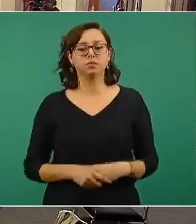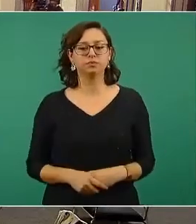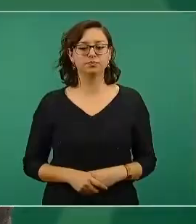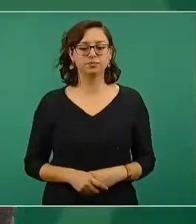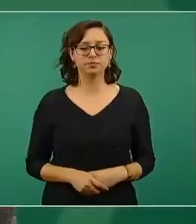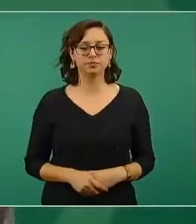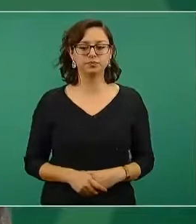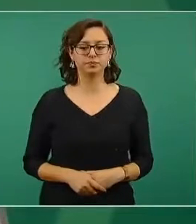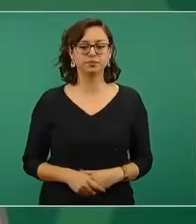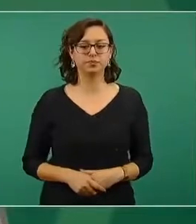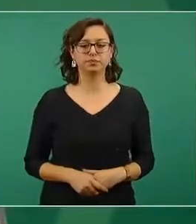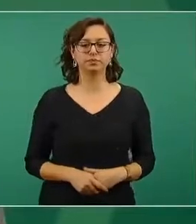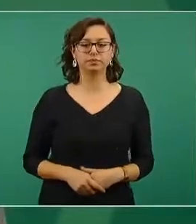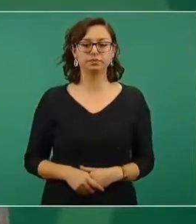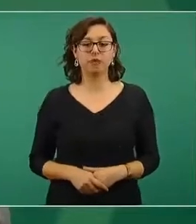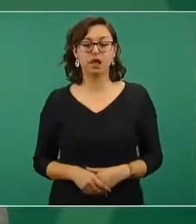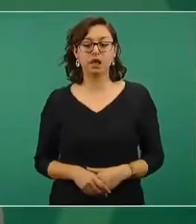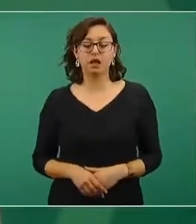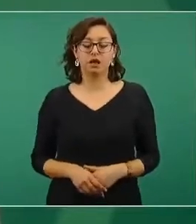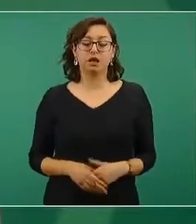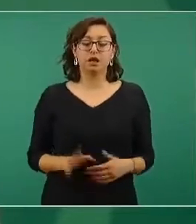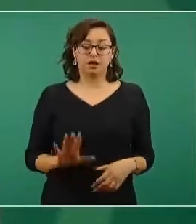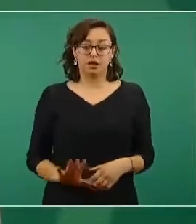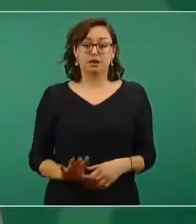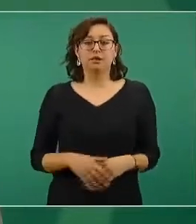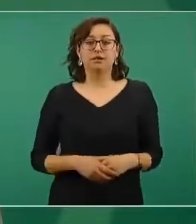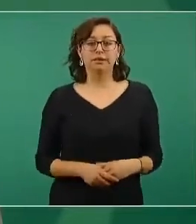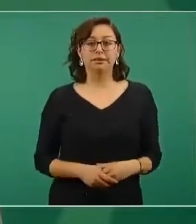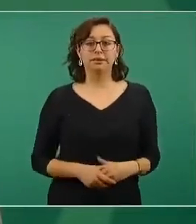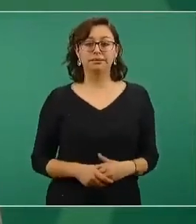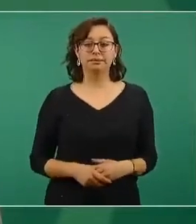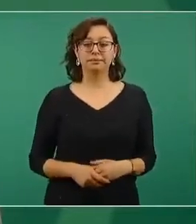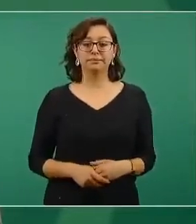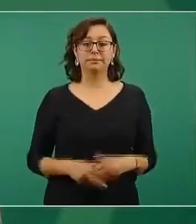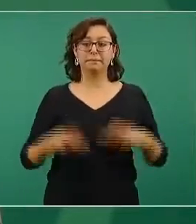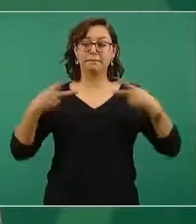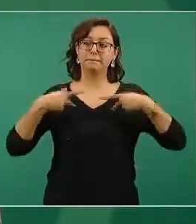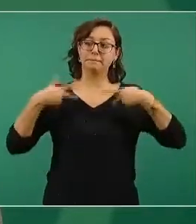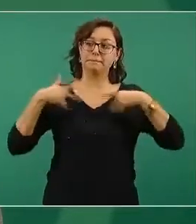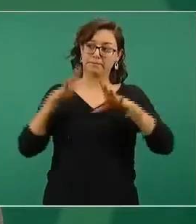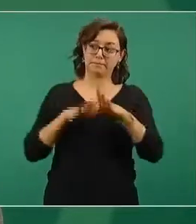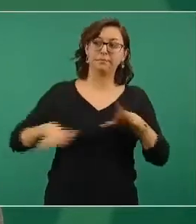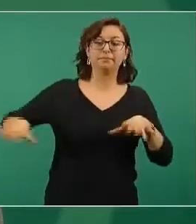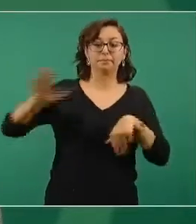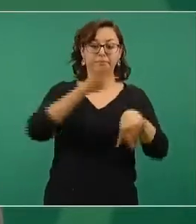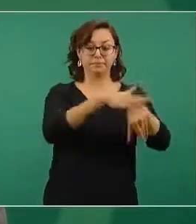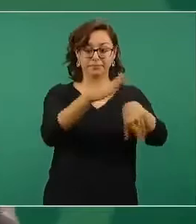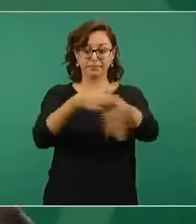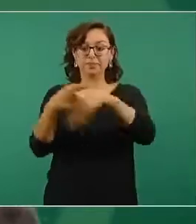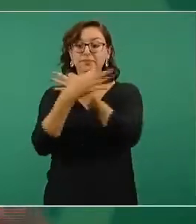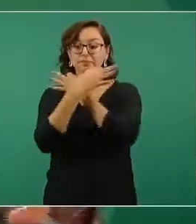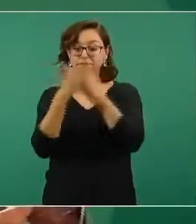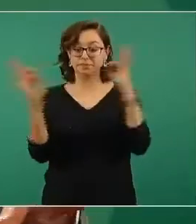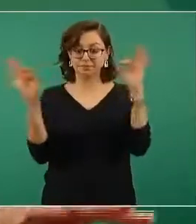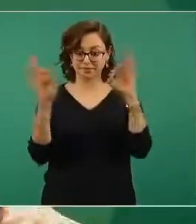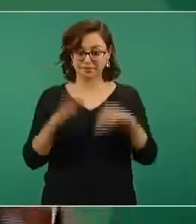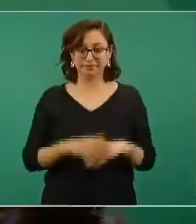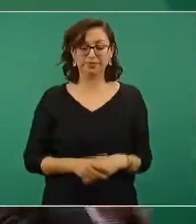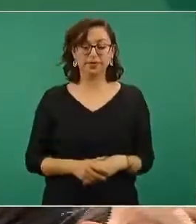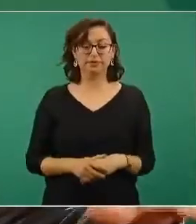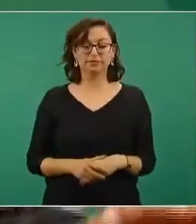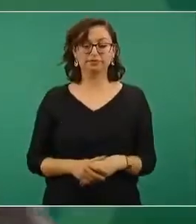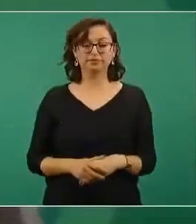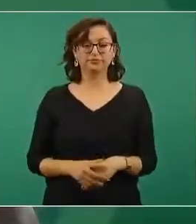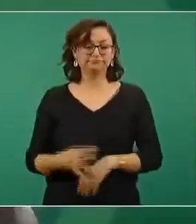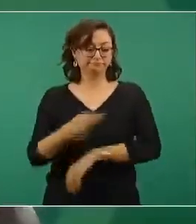la certeza en esa respuesta, y esto también me dijo más a la población, es, en general las vacunas cuando